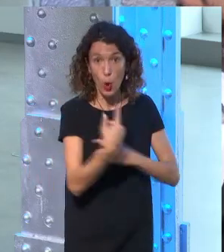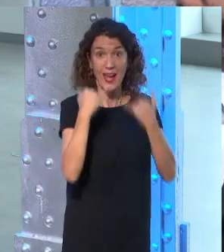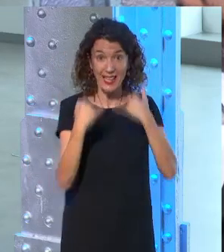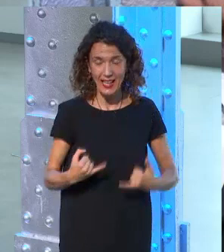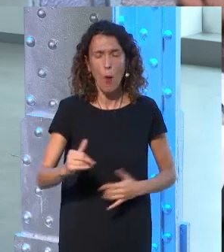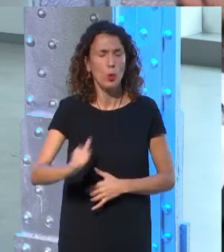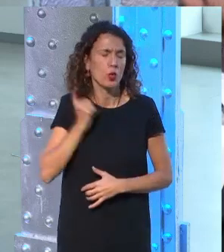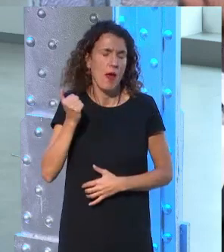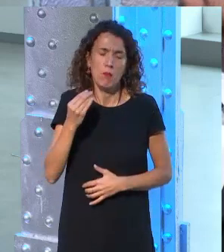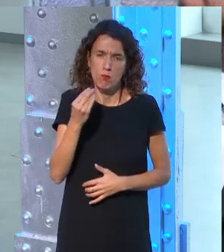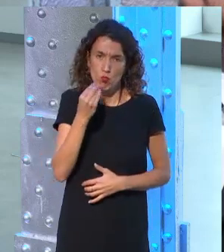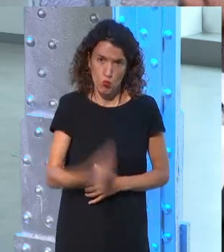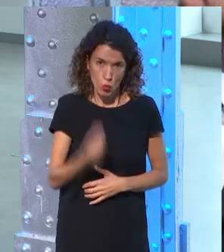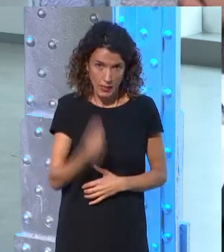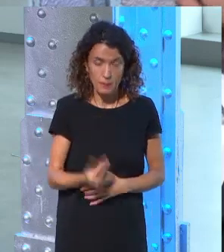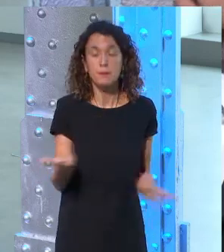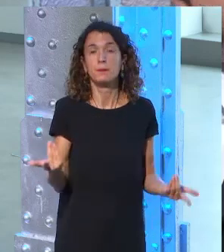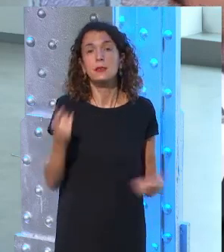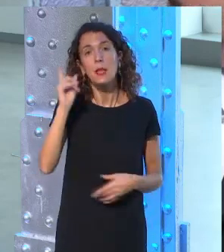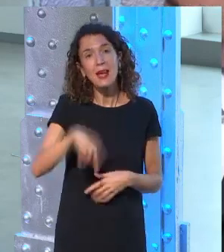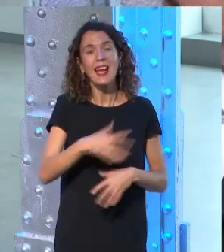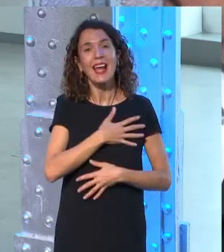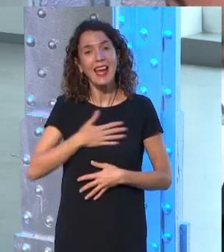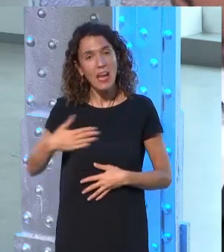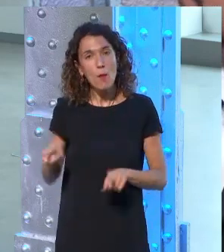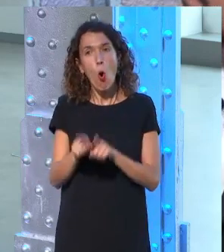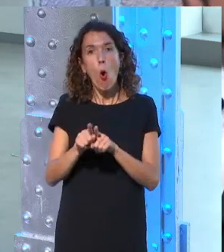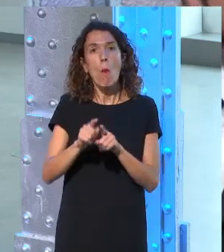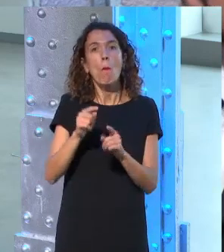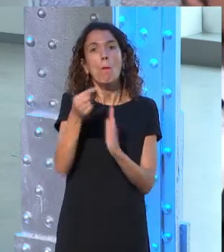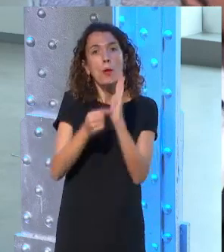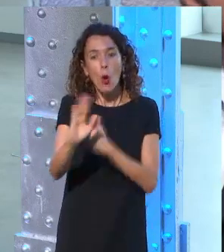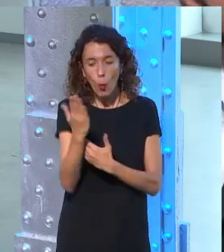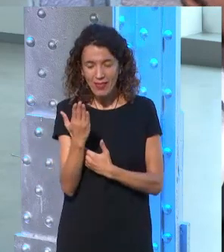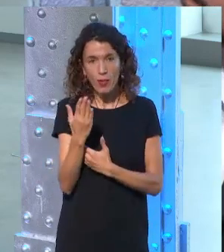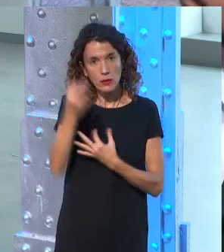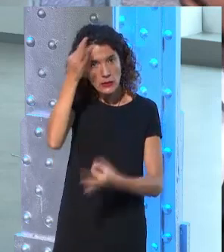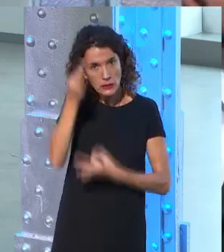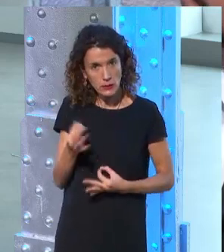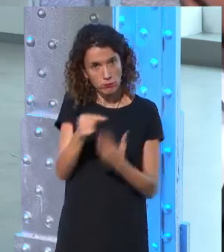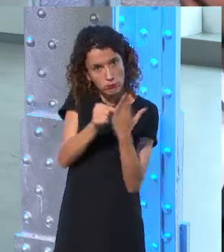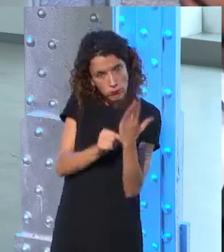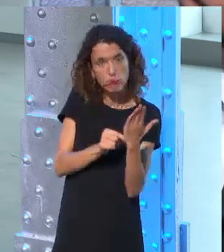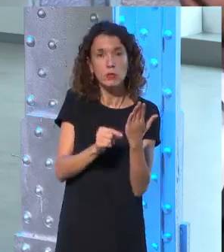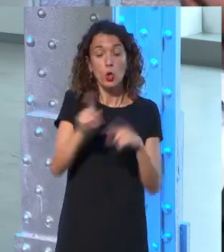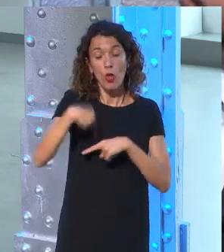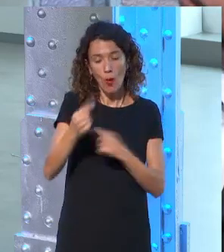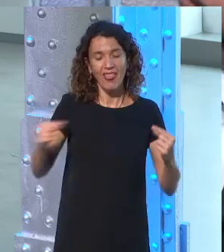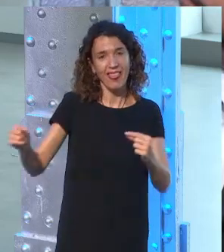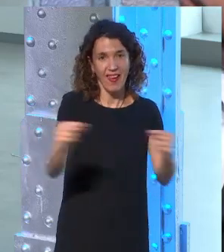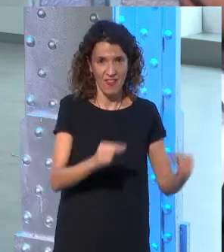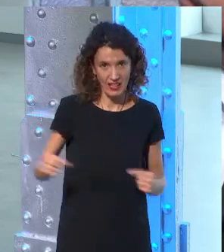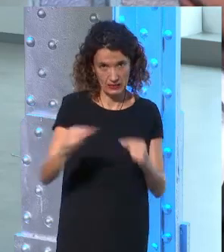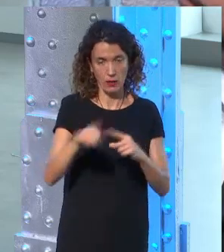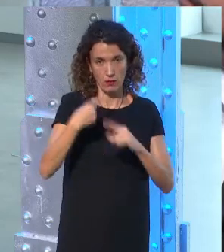gran oportunidad. Tenemos propuestas concretas, voy a volver en el debate, que